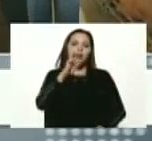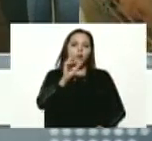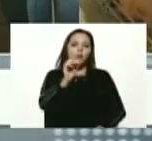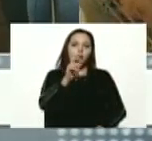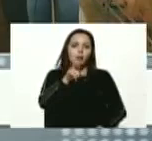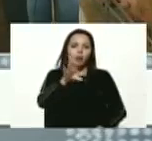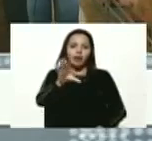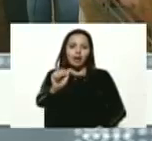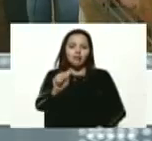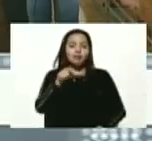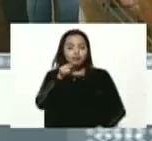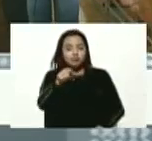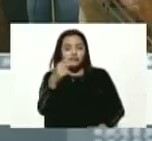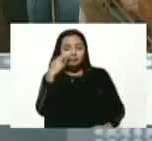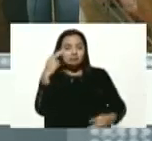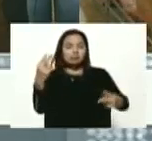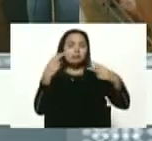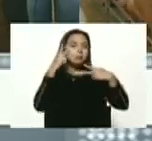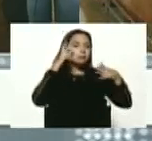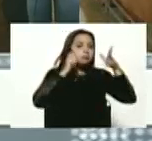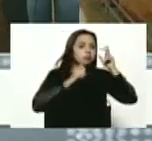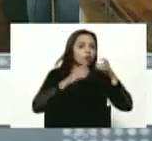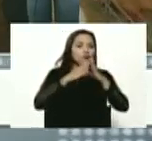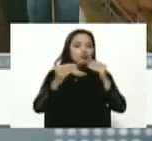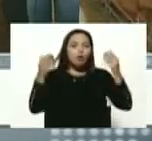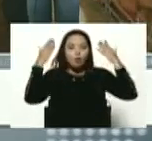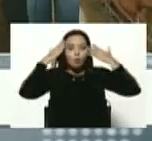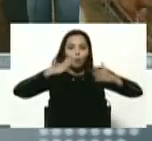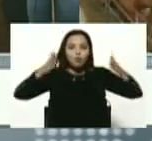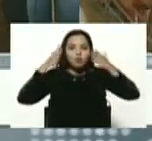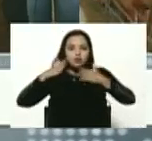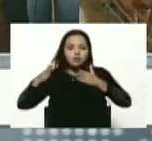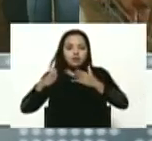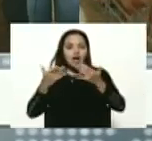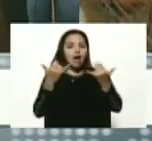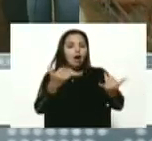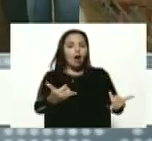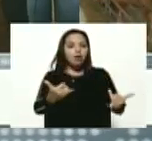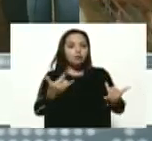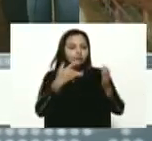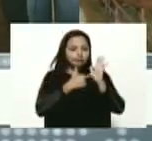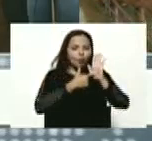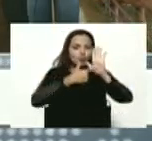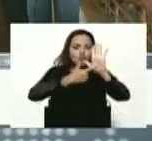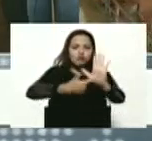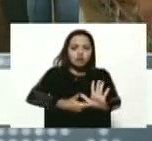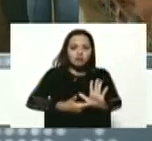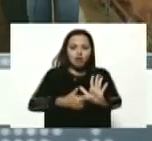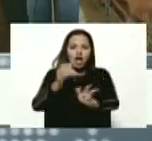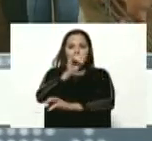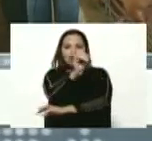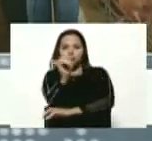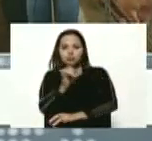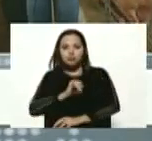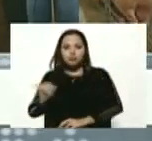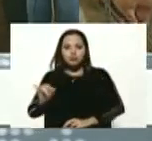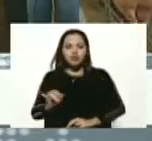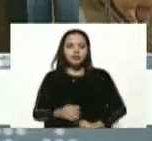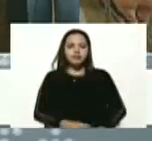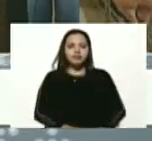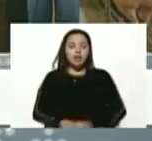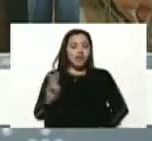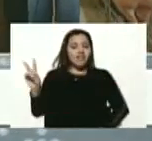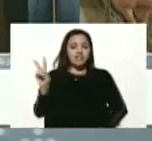las reflexiones que hemos hecho, las orientaciones. Ahora mostrémosle al Zulia y